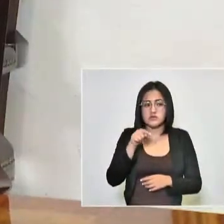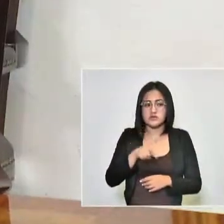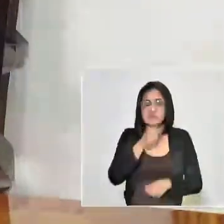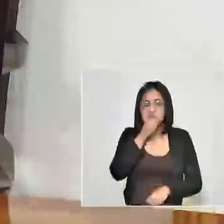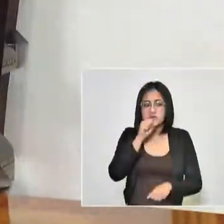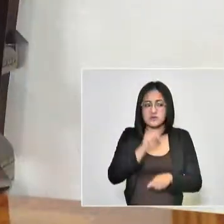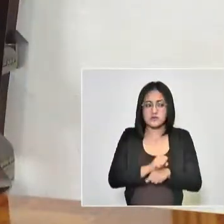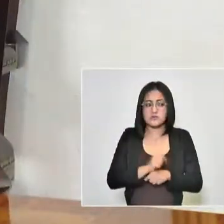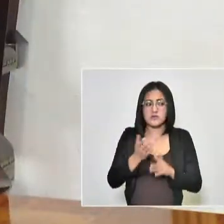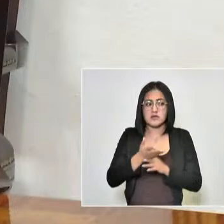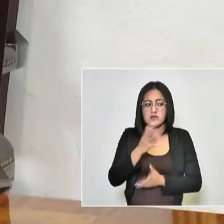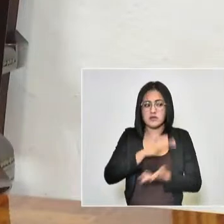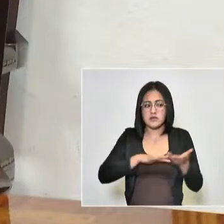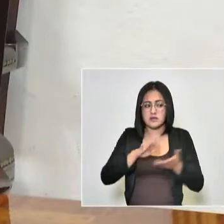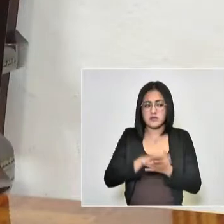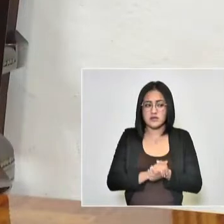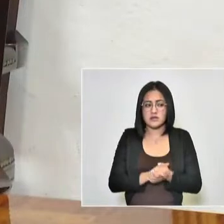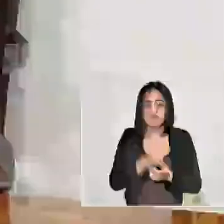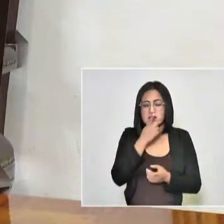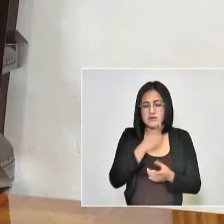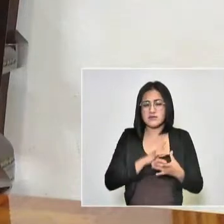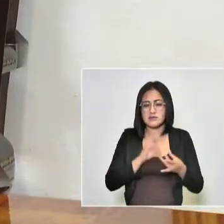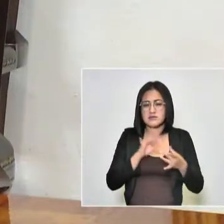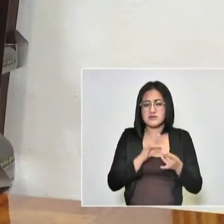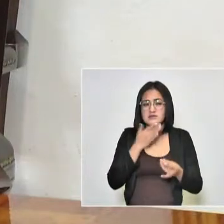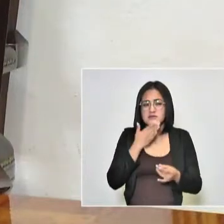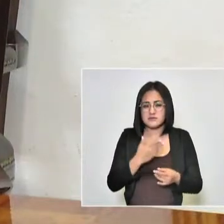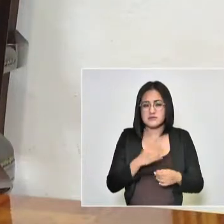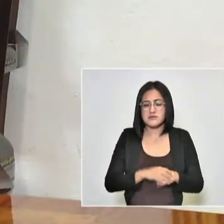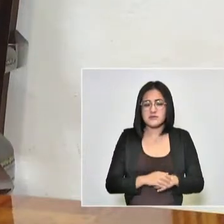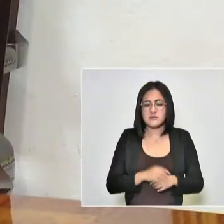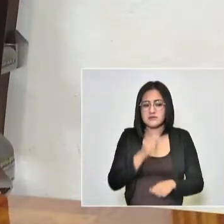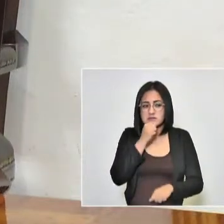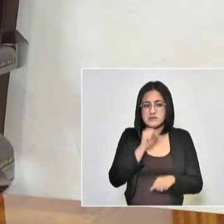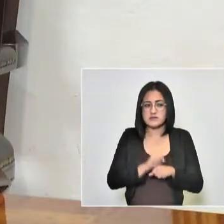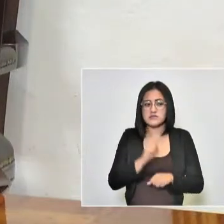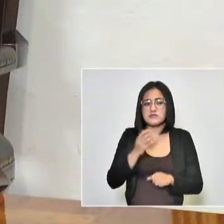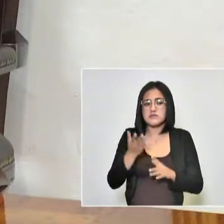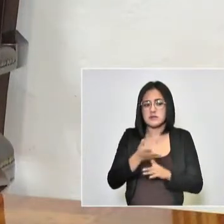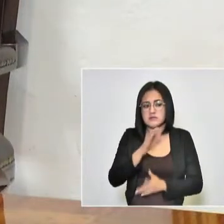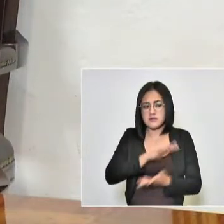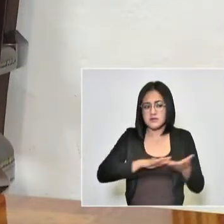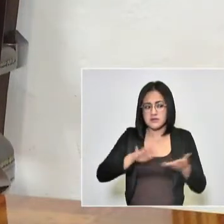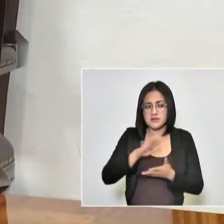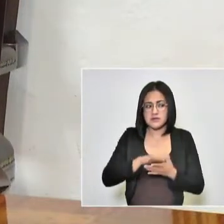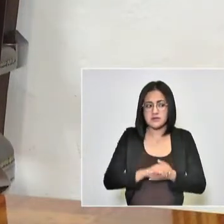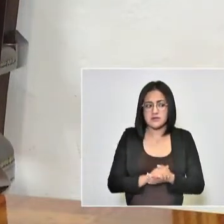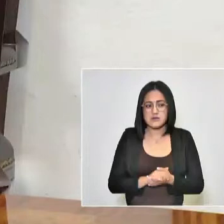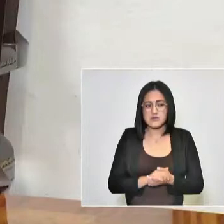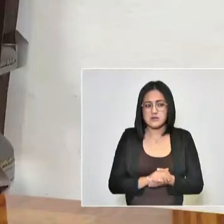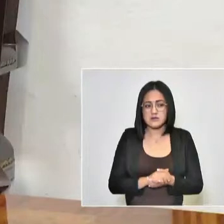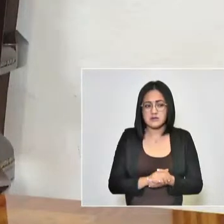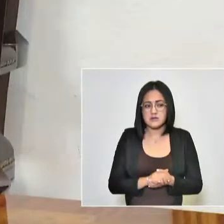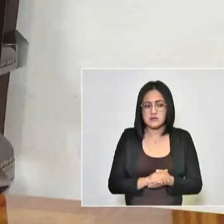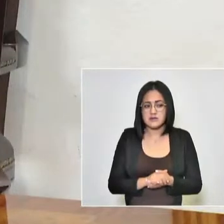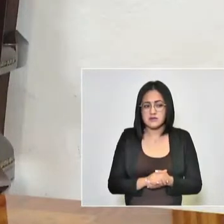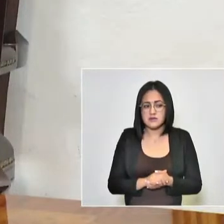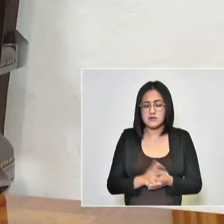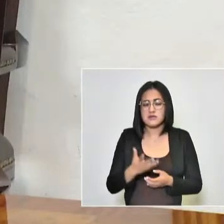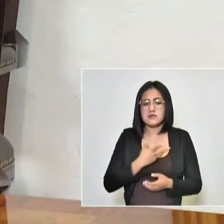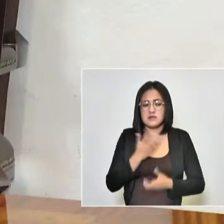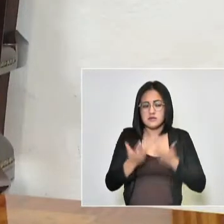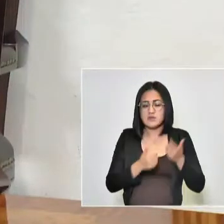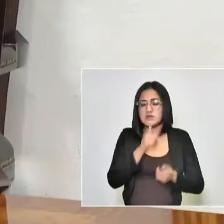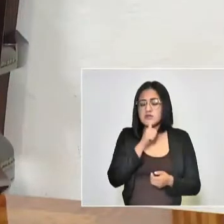Ambiente. Secretaria. Habla en castellano, por favor. Sí, gobernador, la Secretaría de Medio Ambiente. Tenemos un